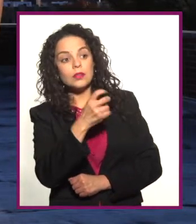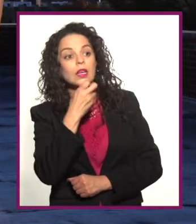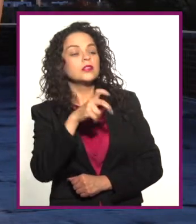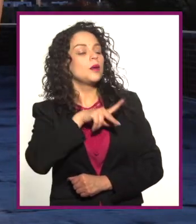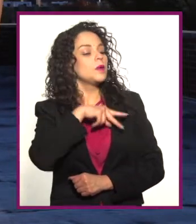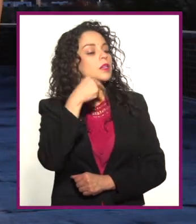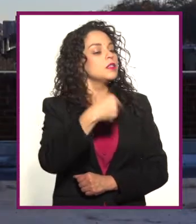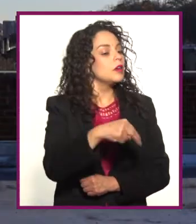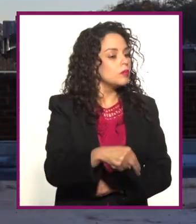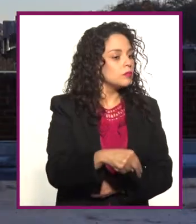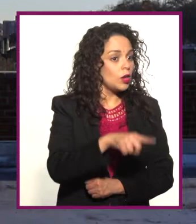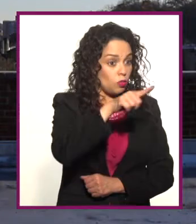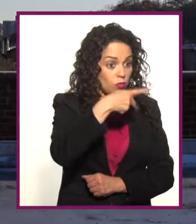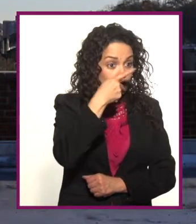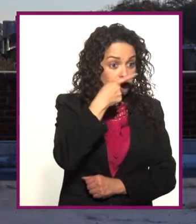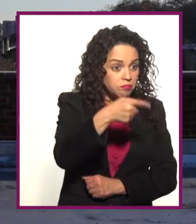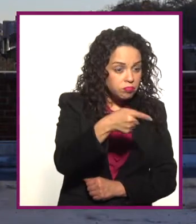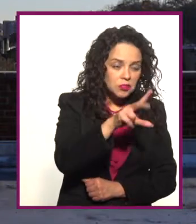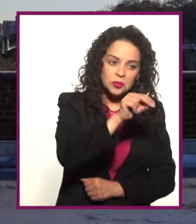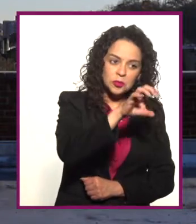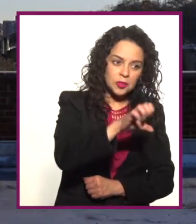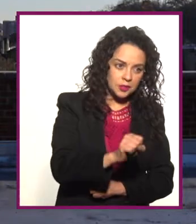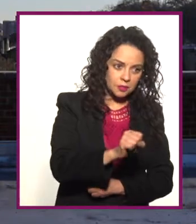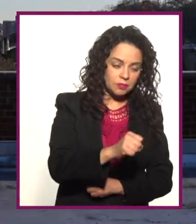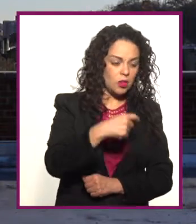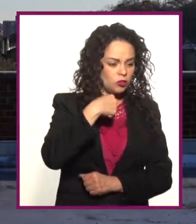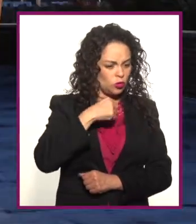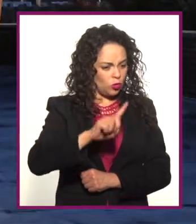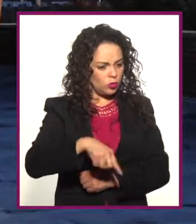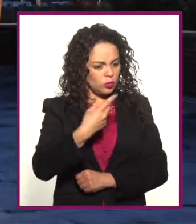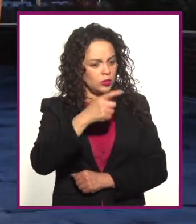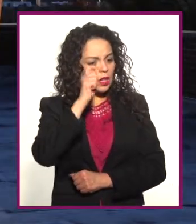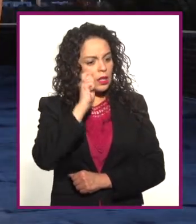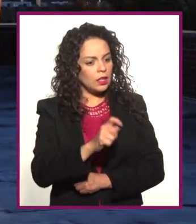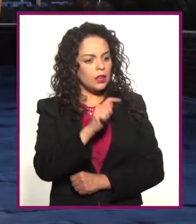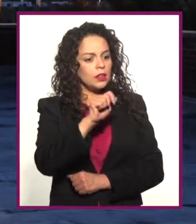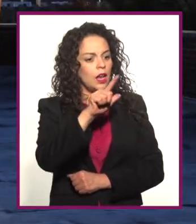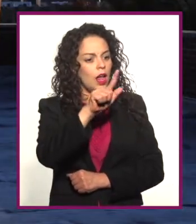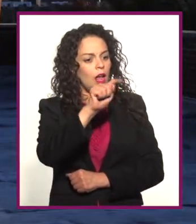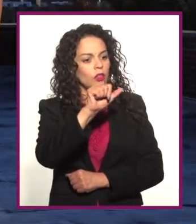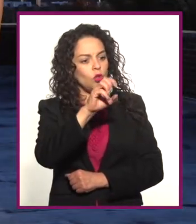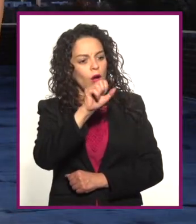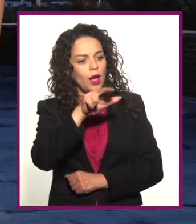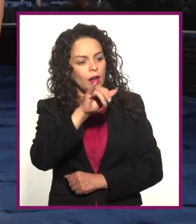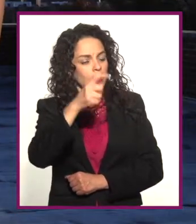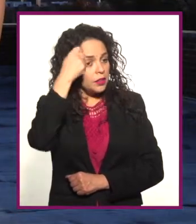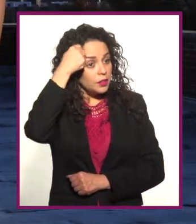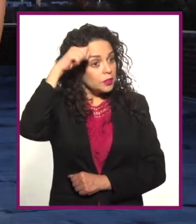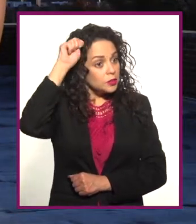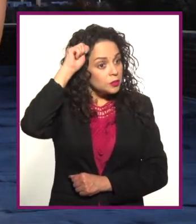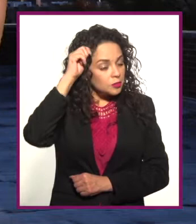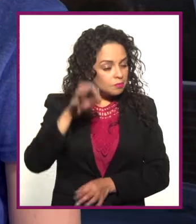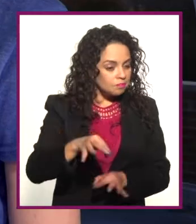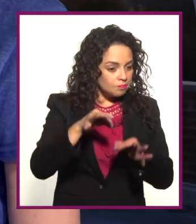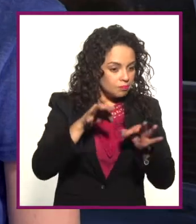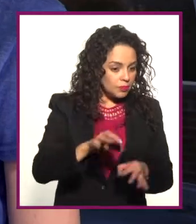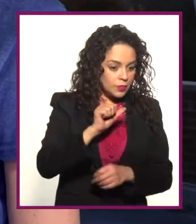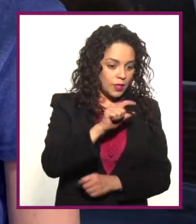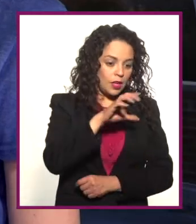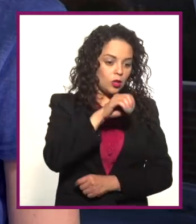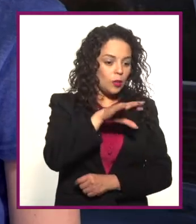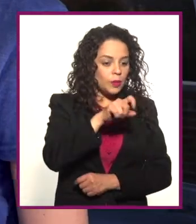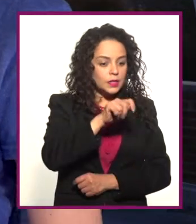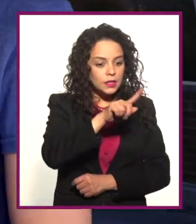Mi nombre no es aquel que usted pronuncia. Yo soy el güey tlatoani texcocano